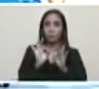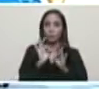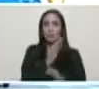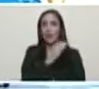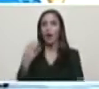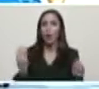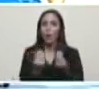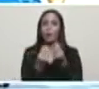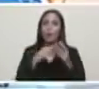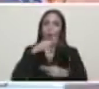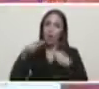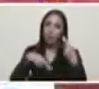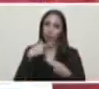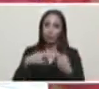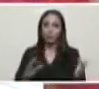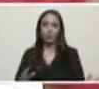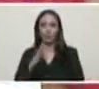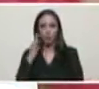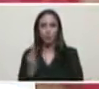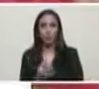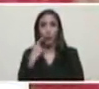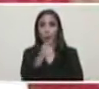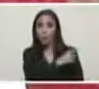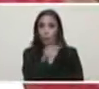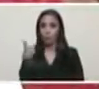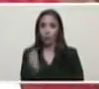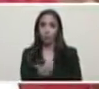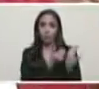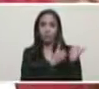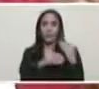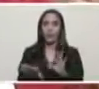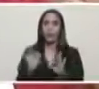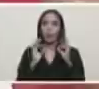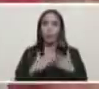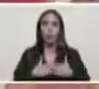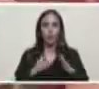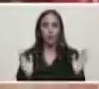la Revolución y porque ustedes me dieron la